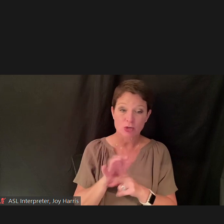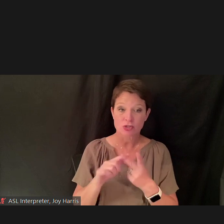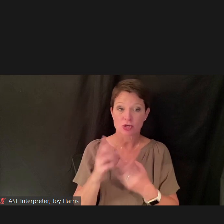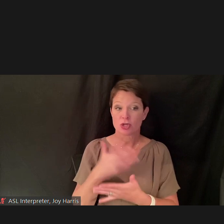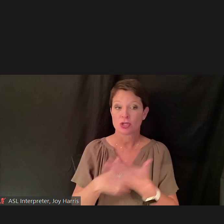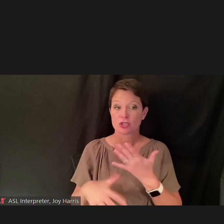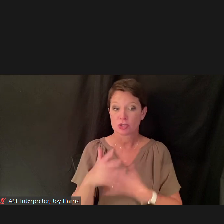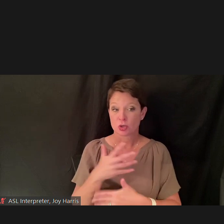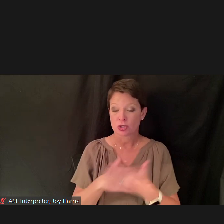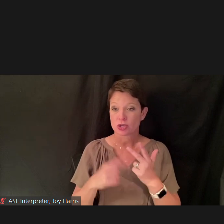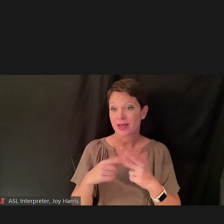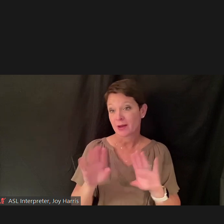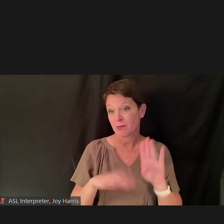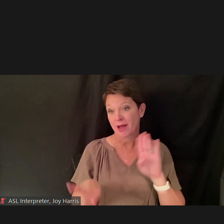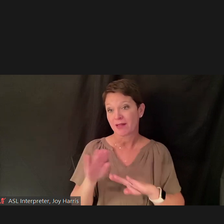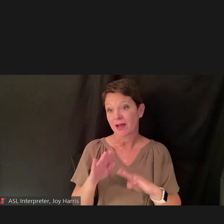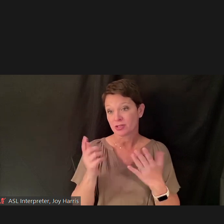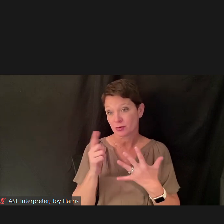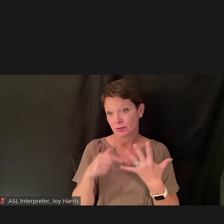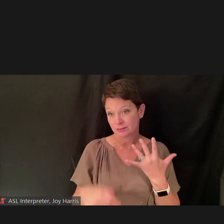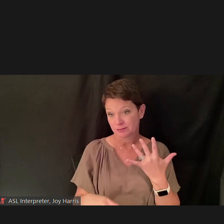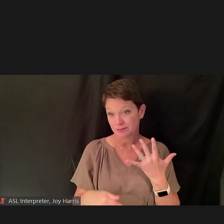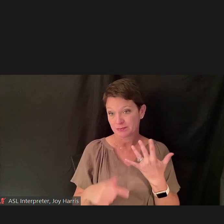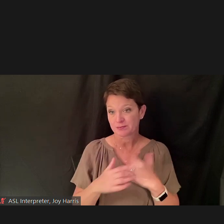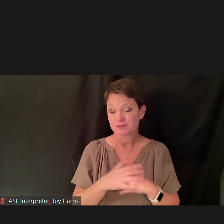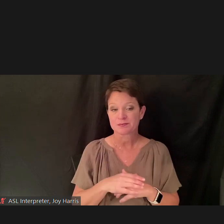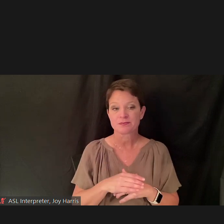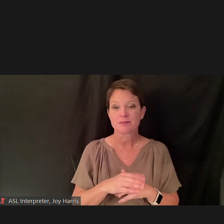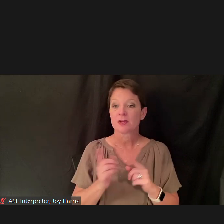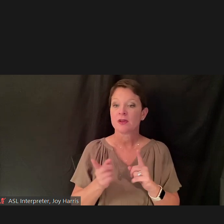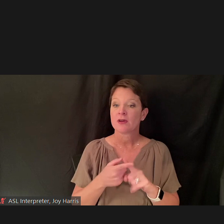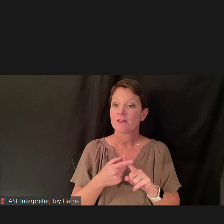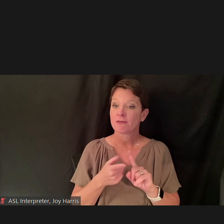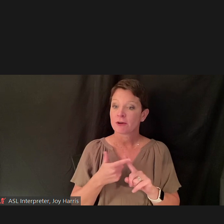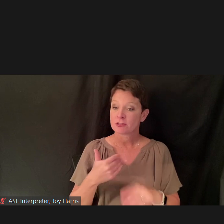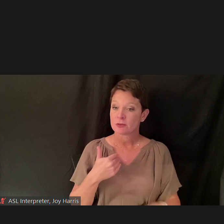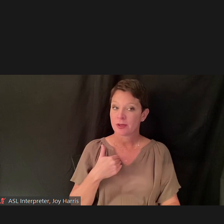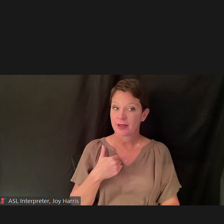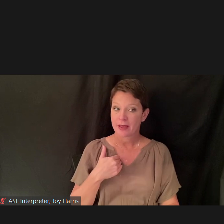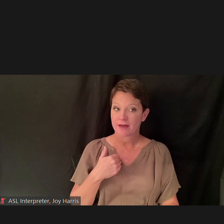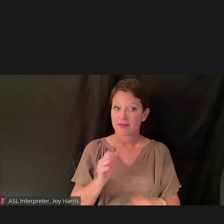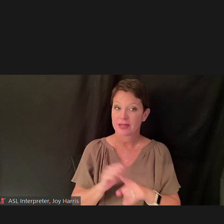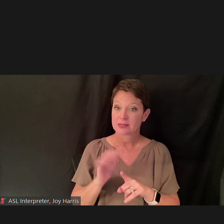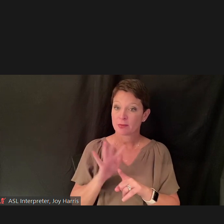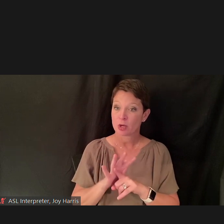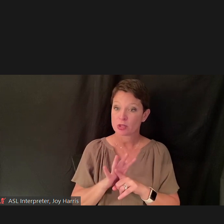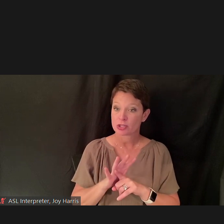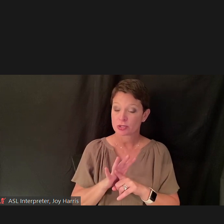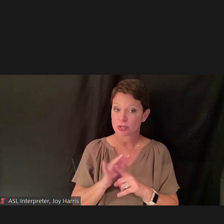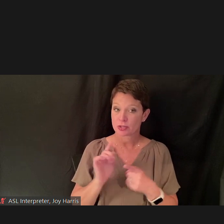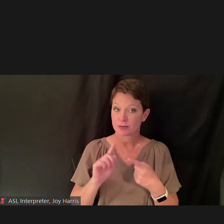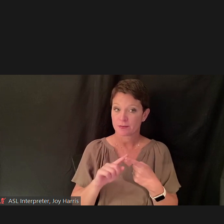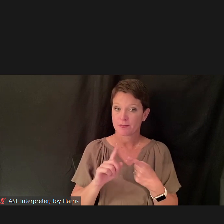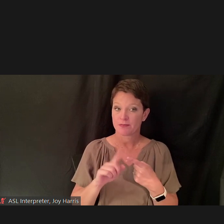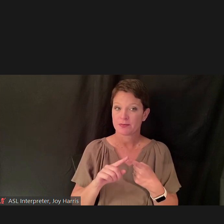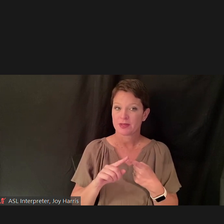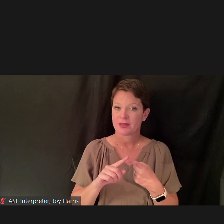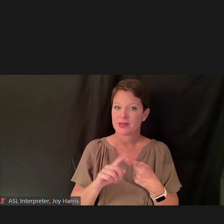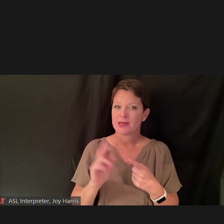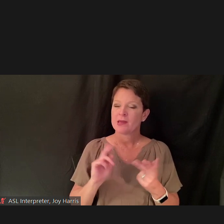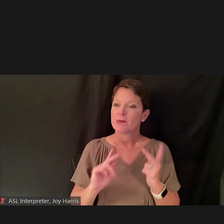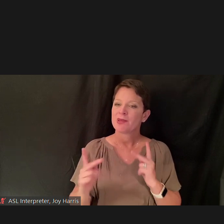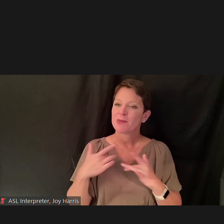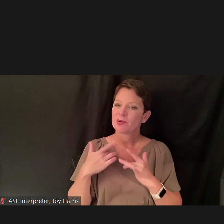incluyendo exposición, factor social y factores biológicos. Primeramente, tenemos